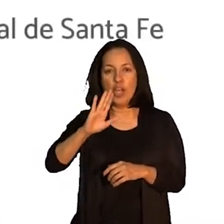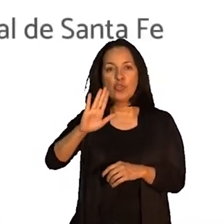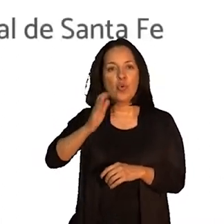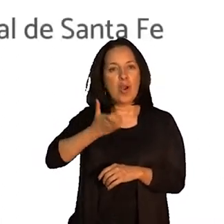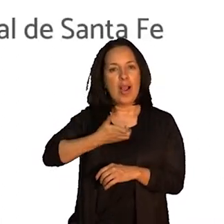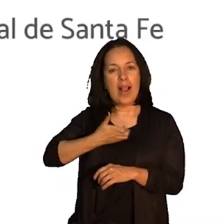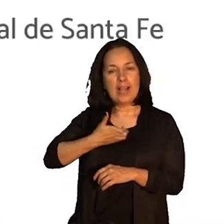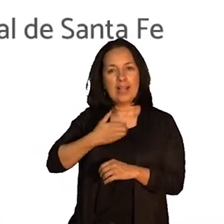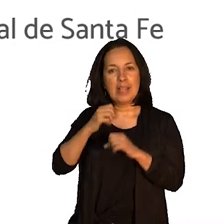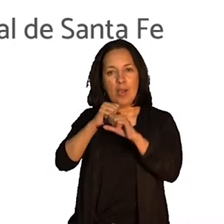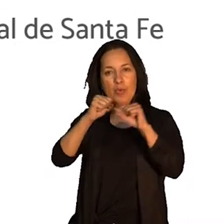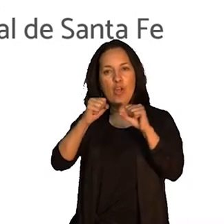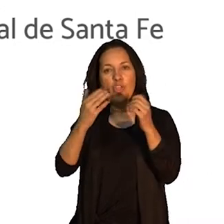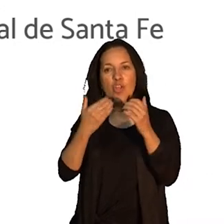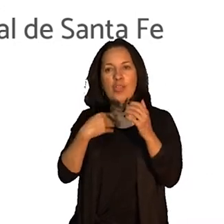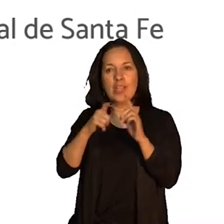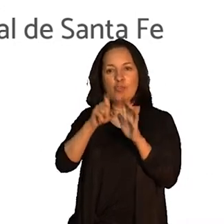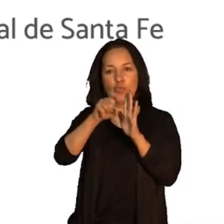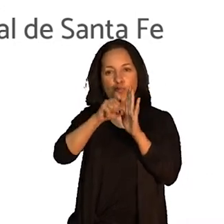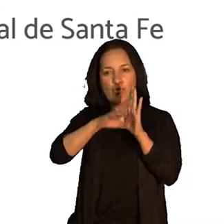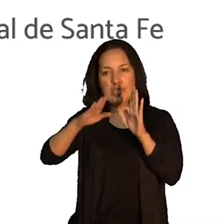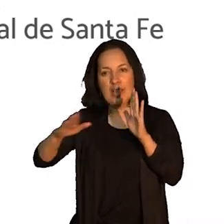Alcaldía Municipal de Santa Fe de Antioquia,